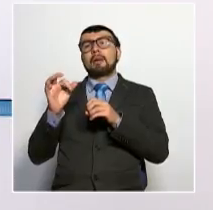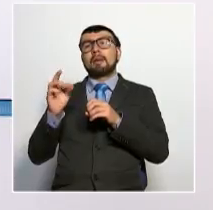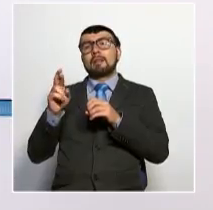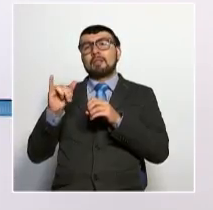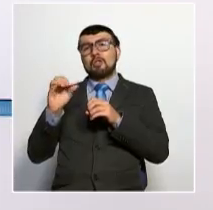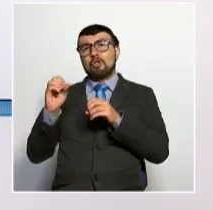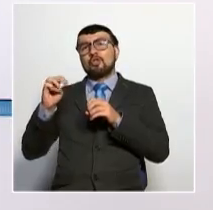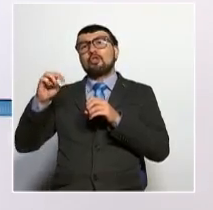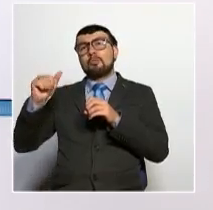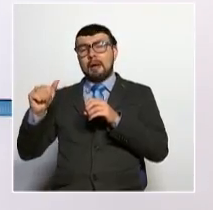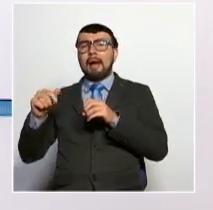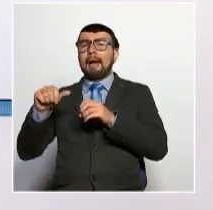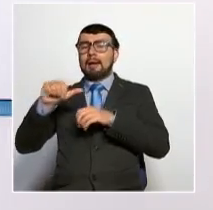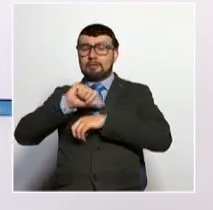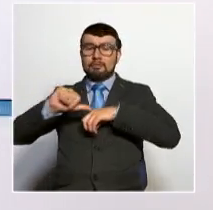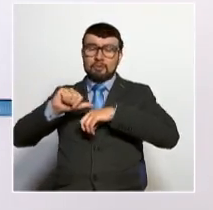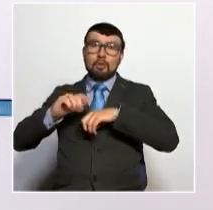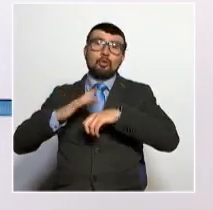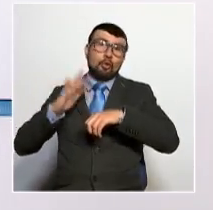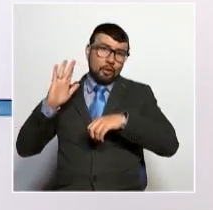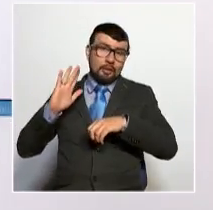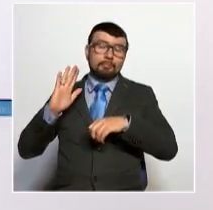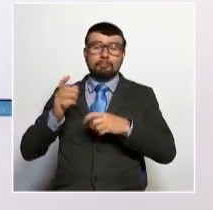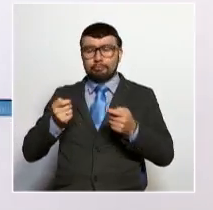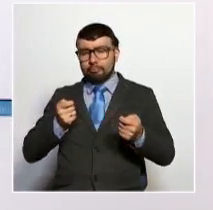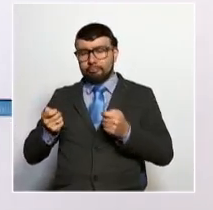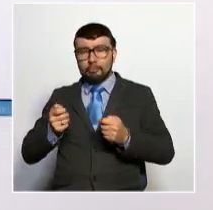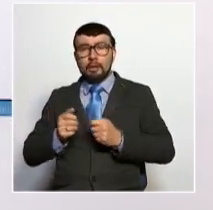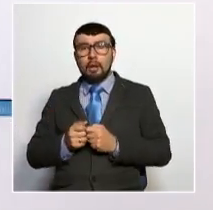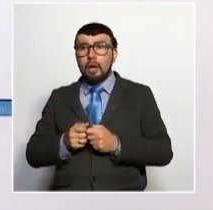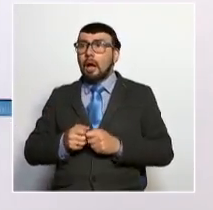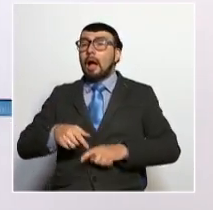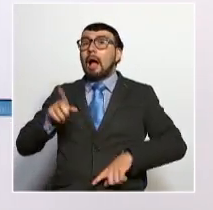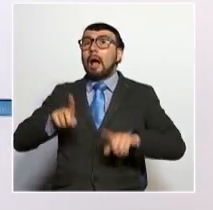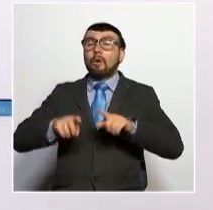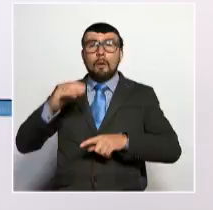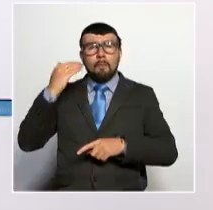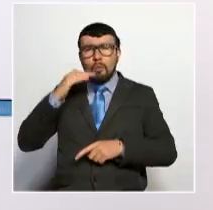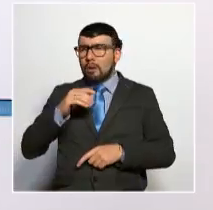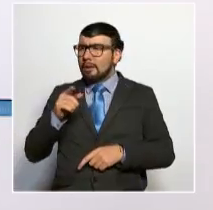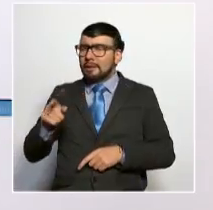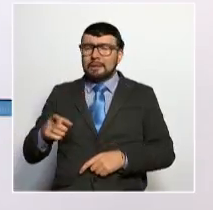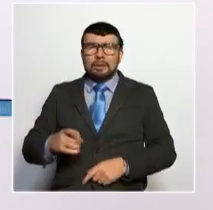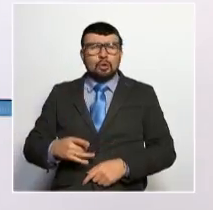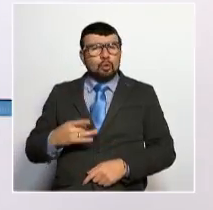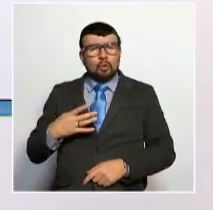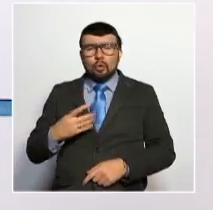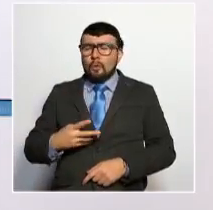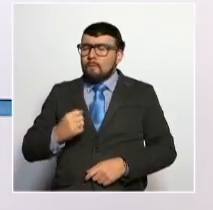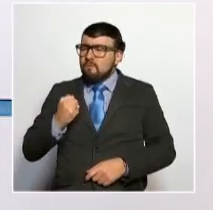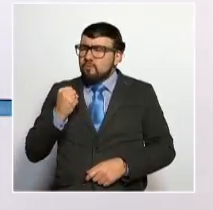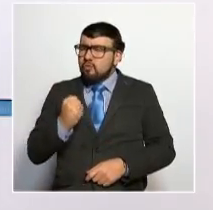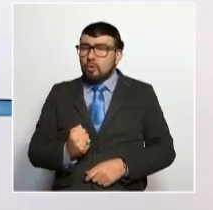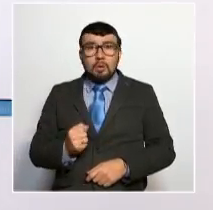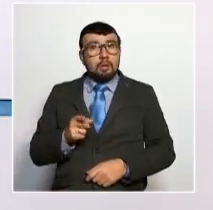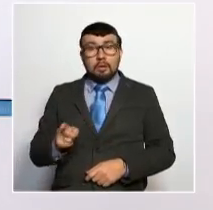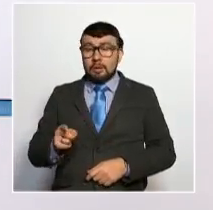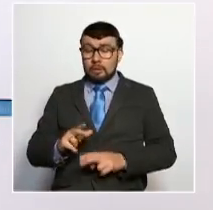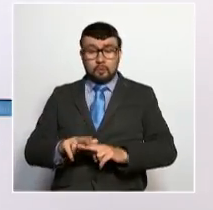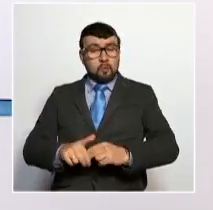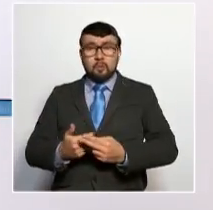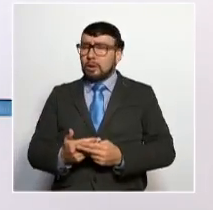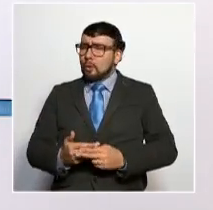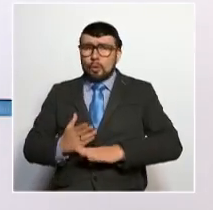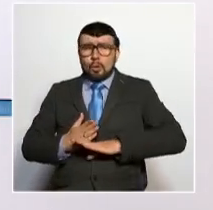el quiste de endometriosis, pero no el ovario. Y a algunas mujeres les produce tanto dolor que no aguantan tener relaciones